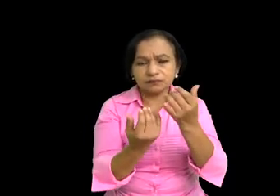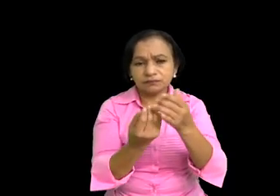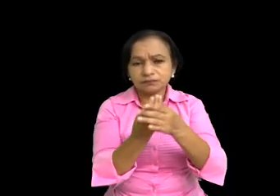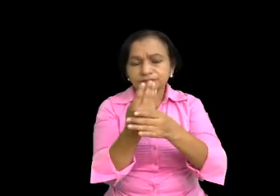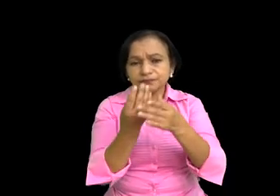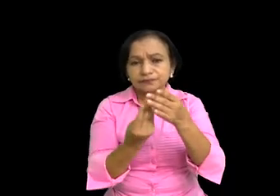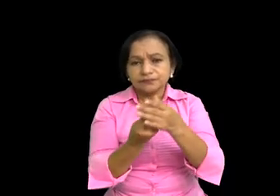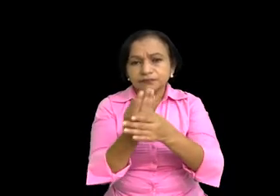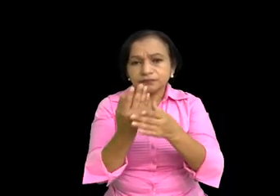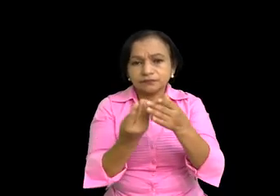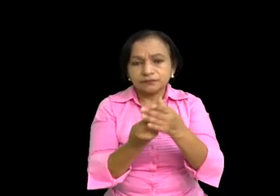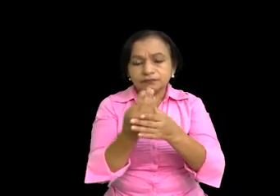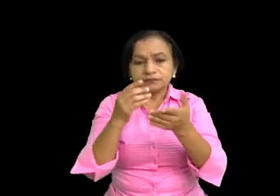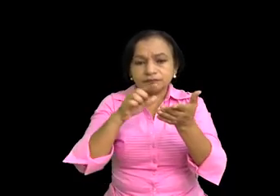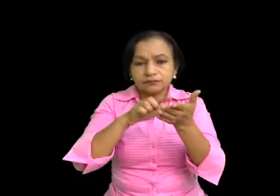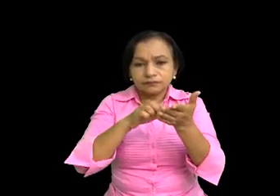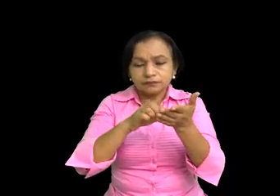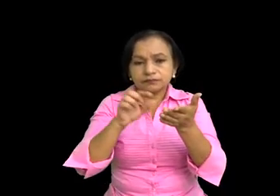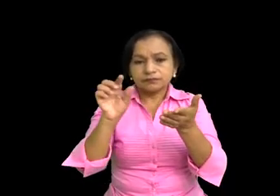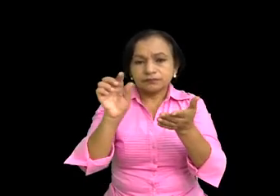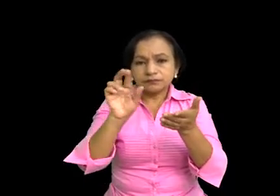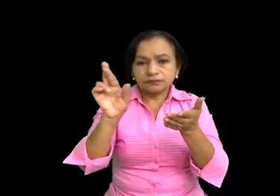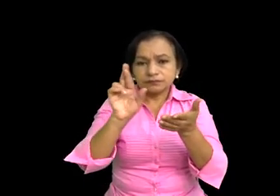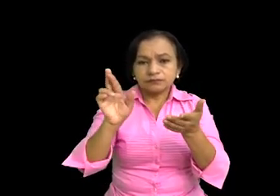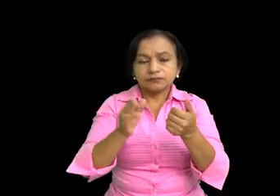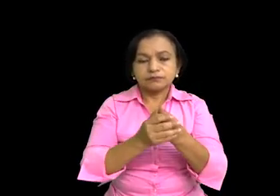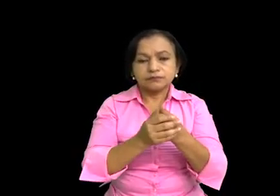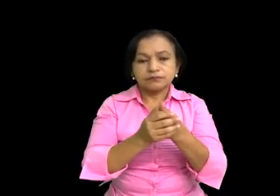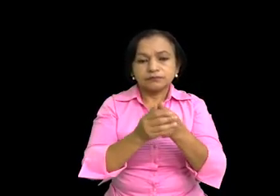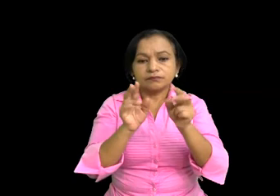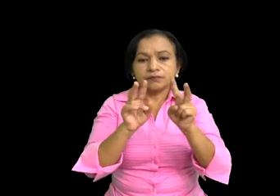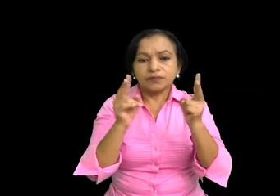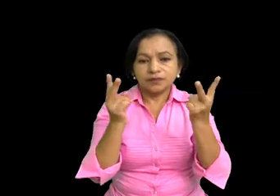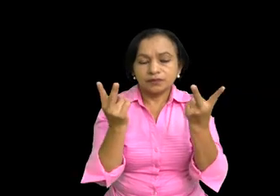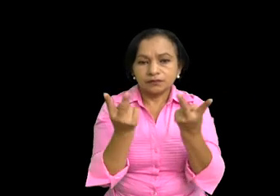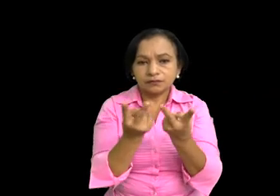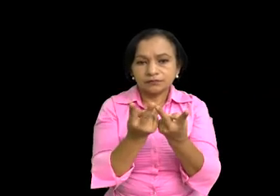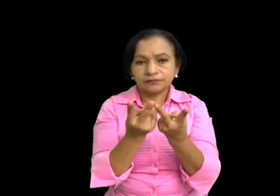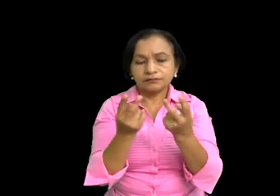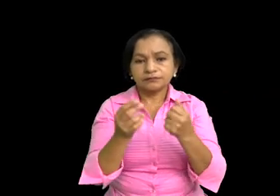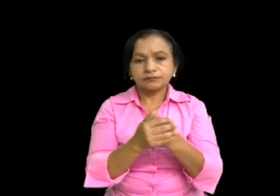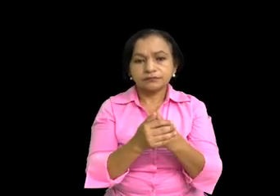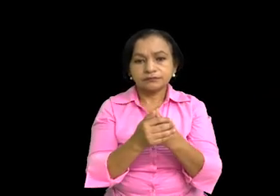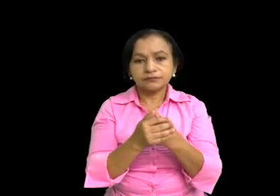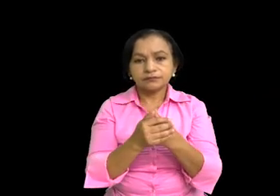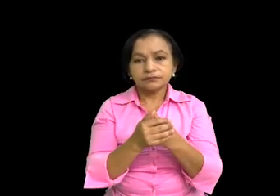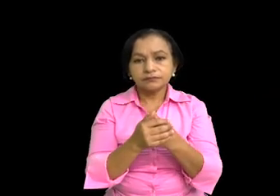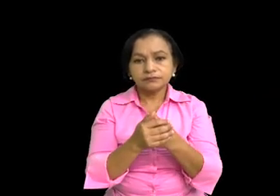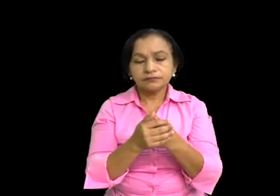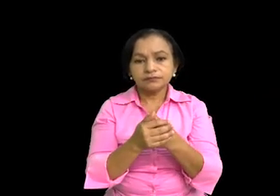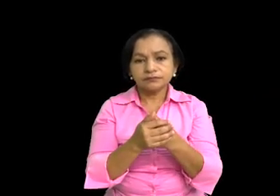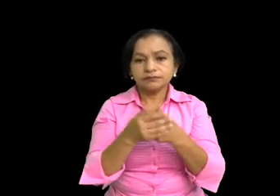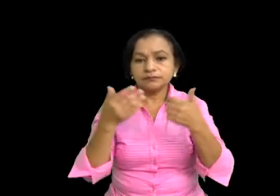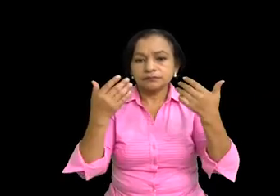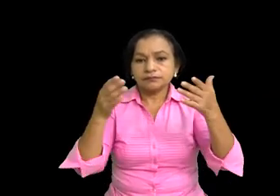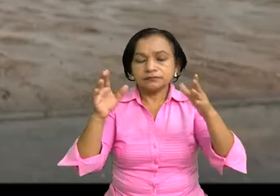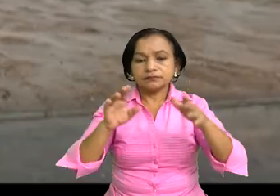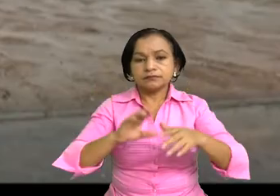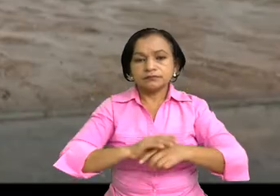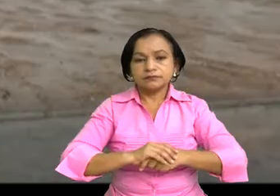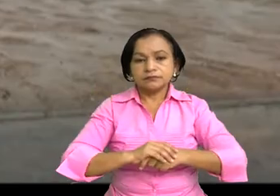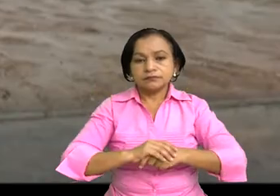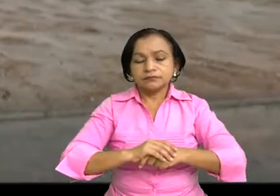de granos básicos, de todo tipo de vegetales, de todo tipo de hortalizas y productores